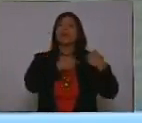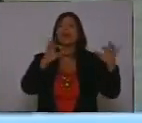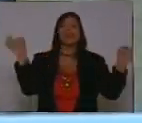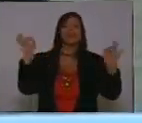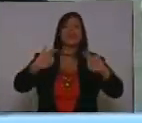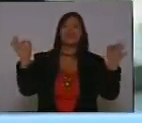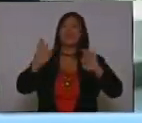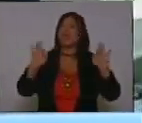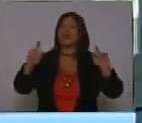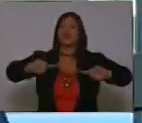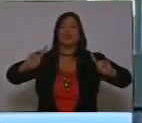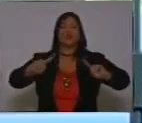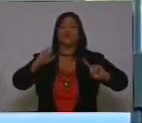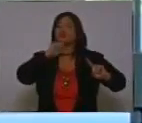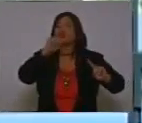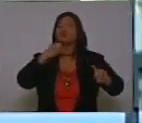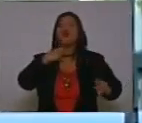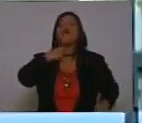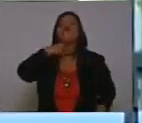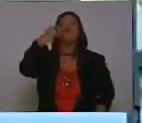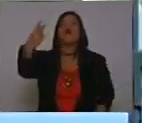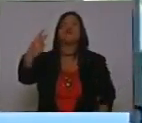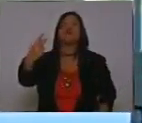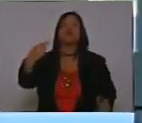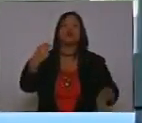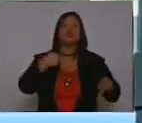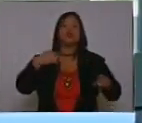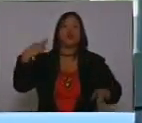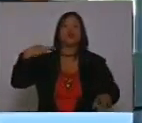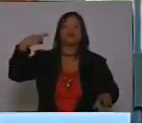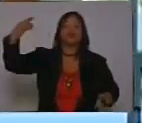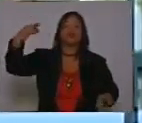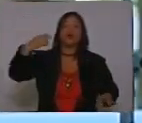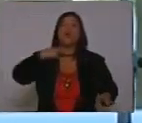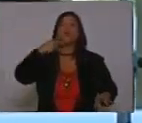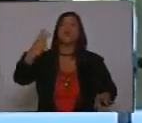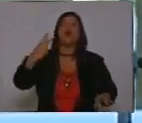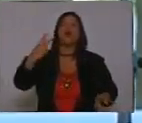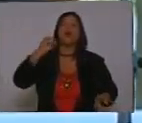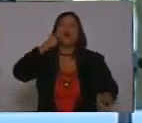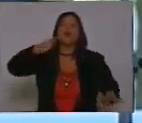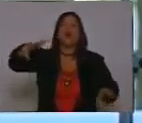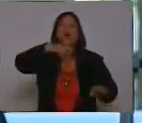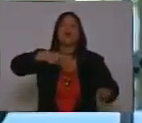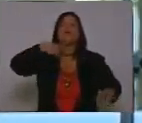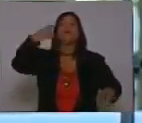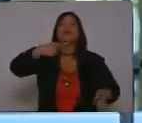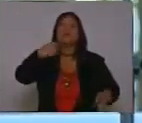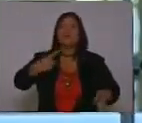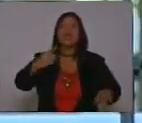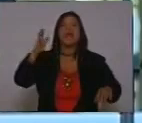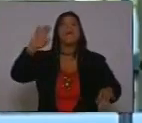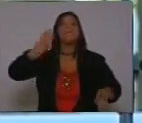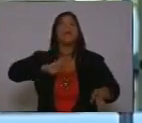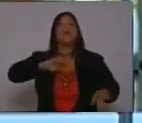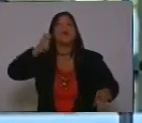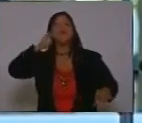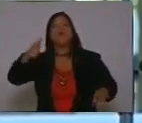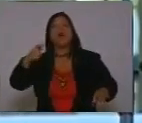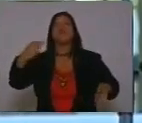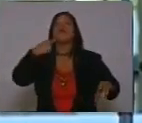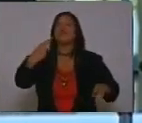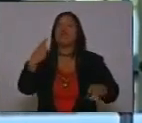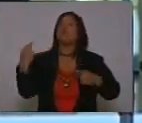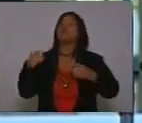nadie. Yo soy es una voz, soy es un instrumento del pueblo y voy a decir lo que el pueblo quiere que